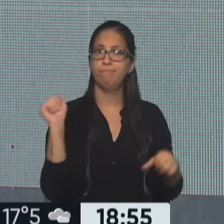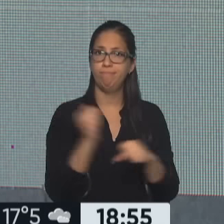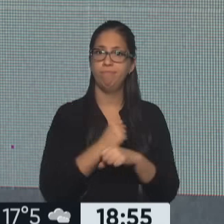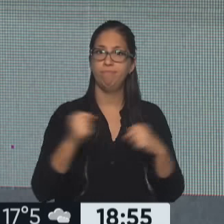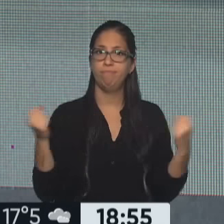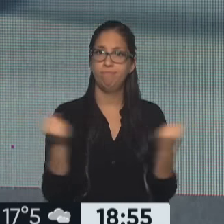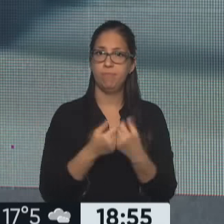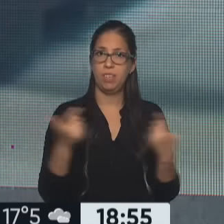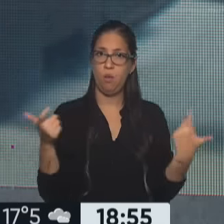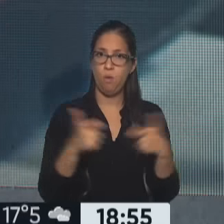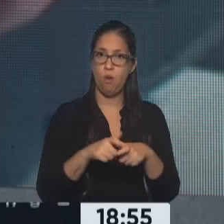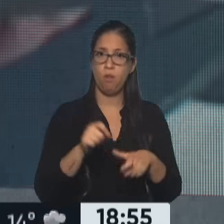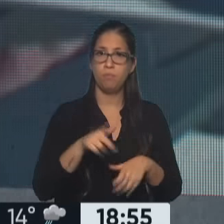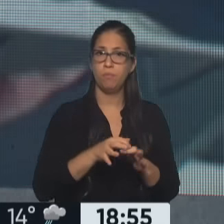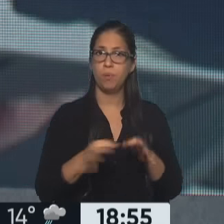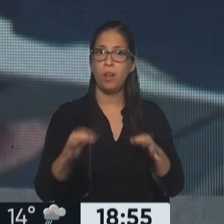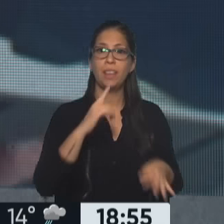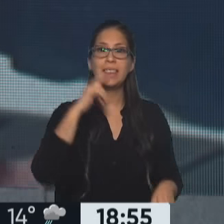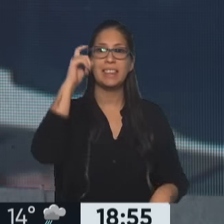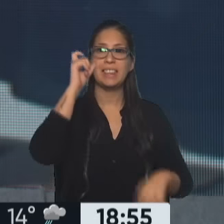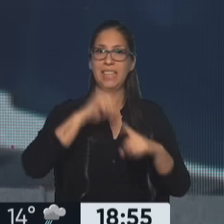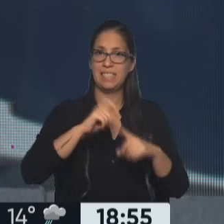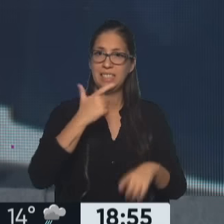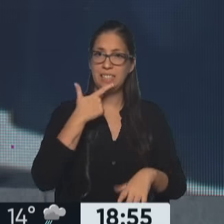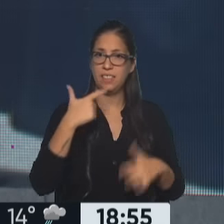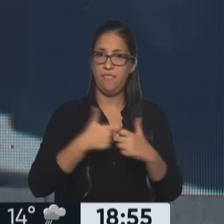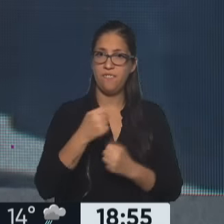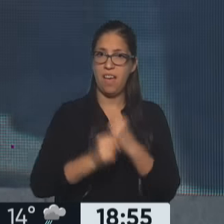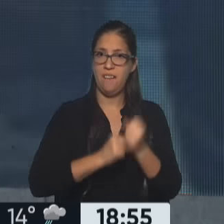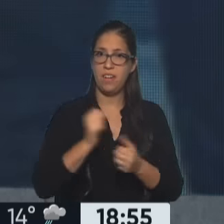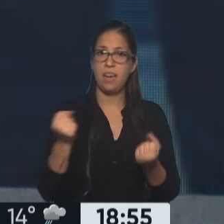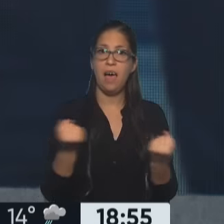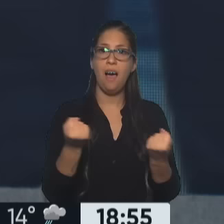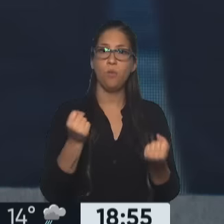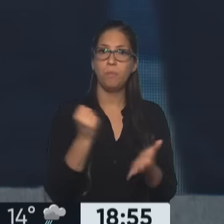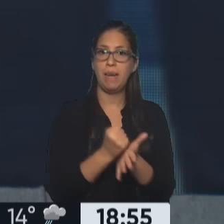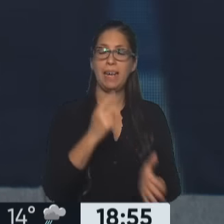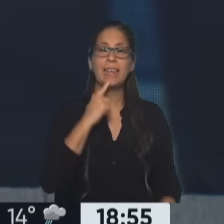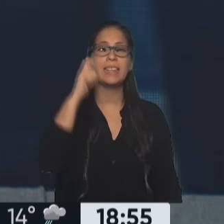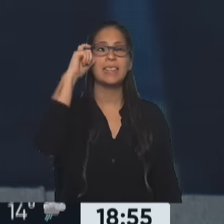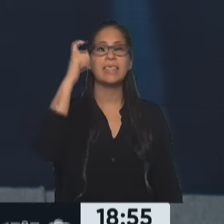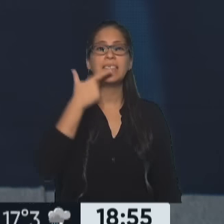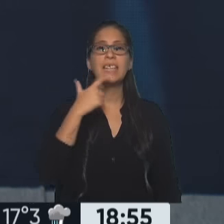horas en Texas, justamente en la fábrica de autos eléctricos Tesla. Elon Musk,